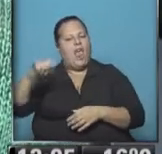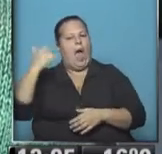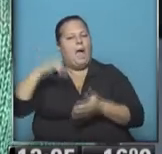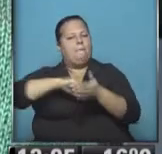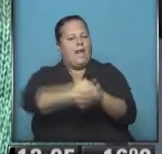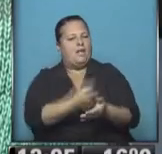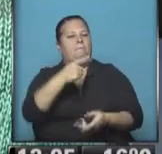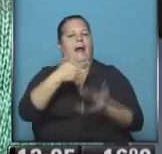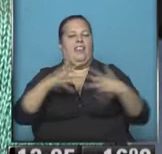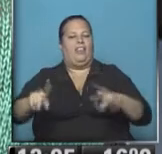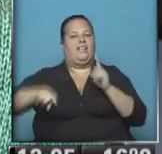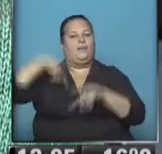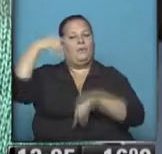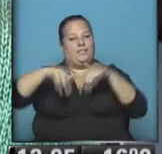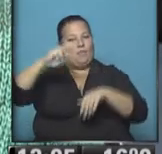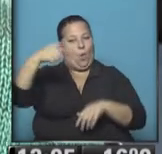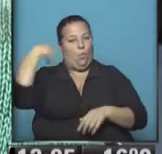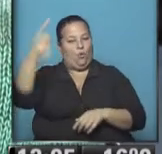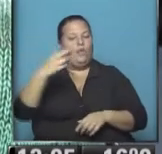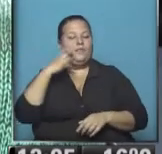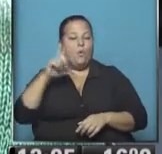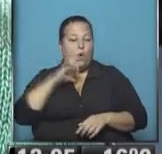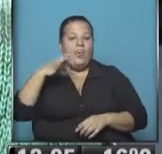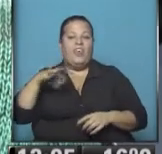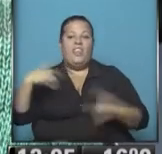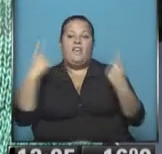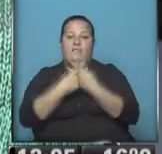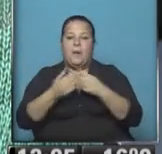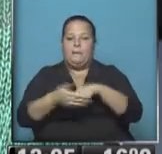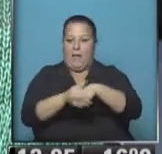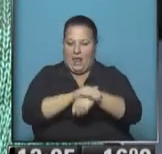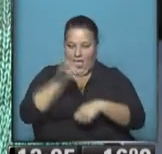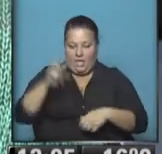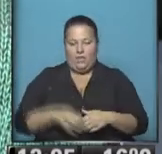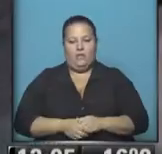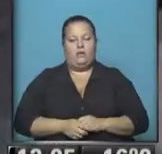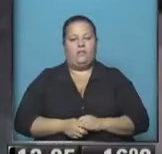del balotaje el próximo 19 de julio cuando deberá enfrentar a Horacio Rodríguez Larreta.